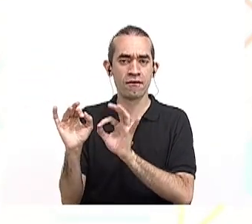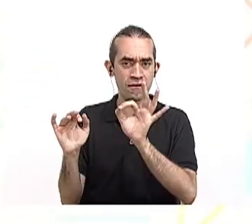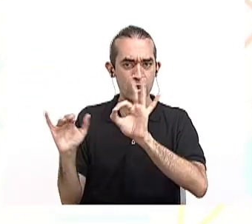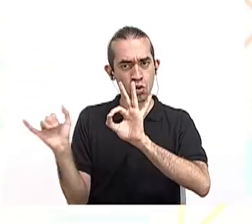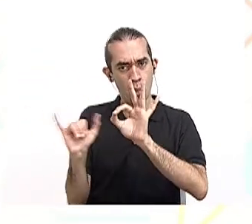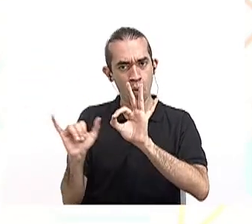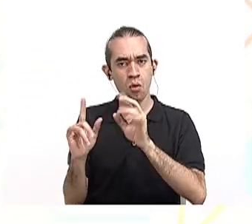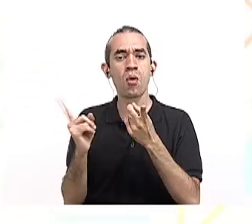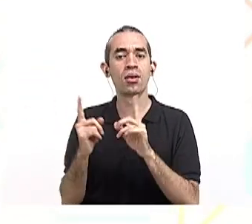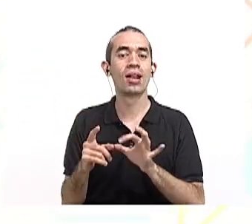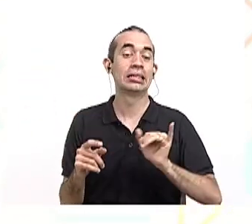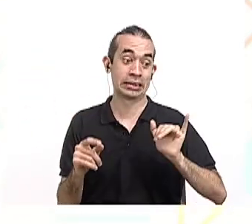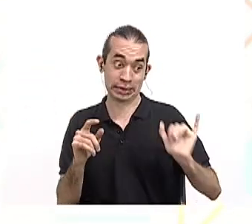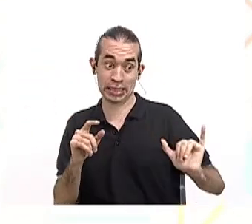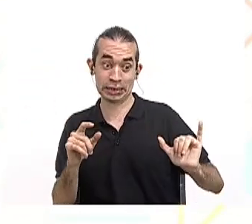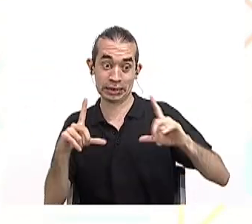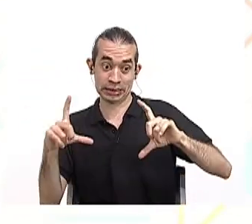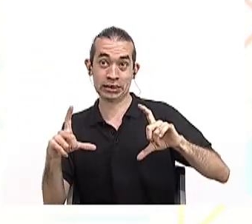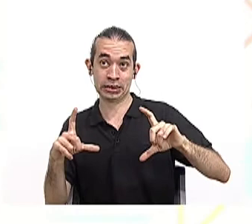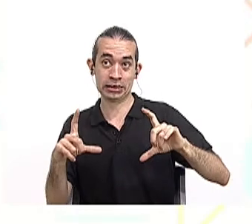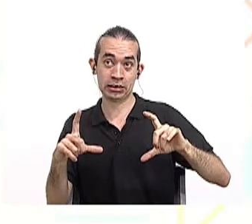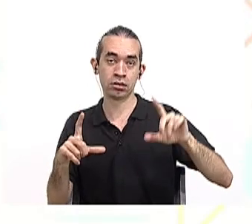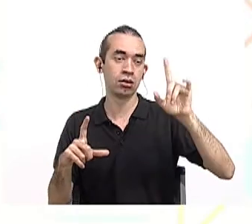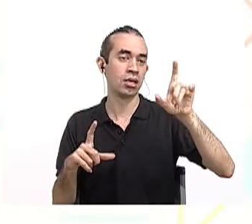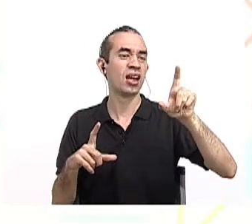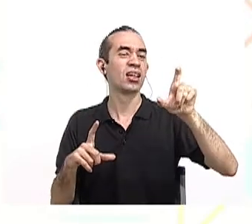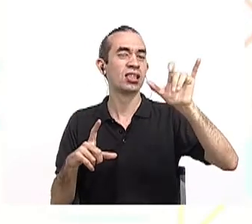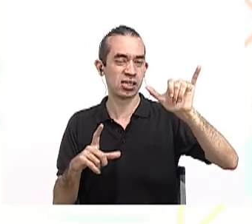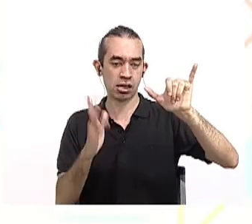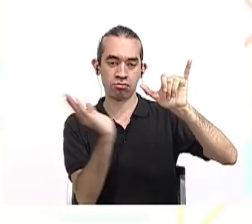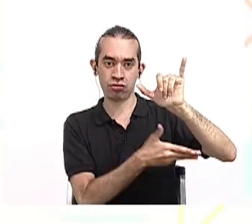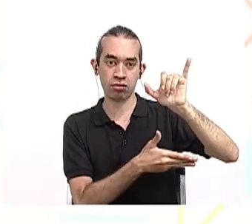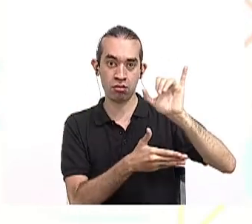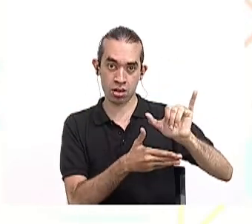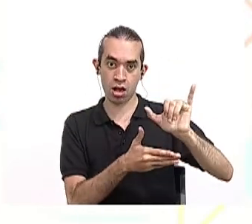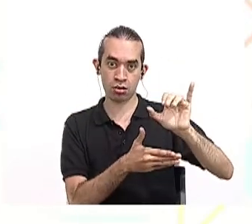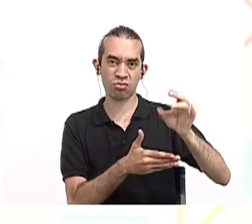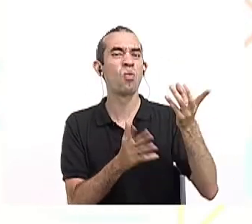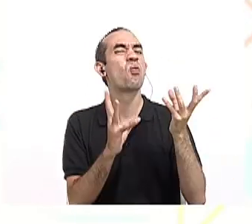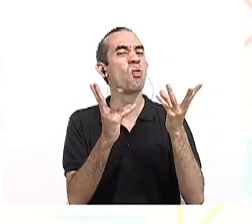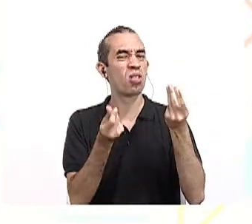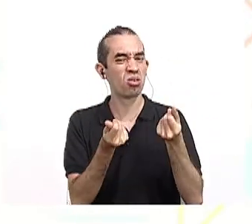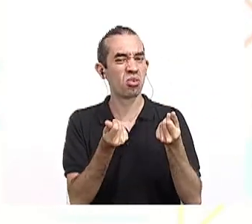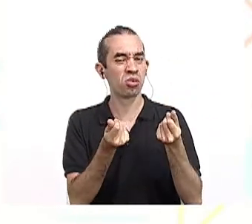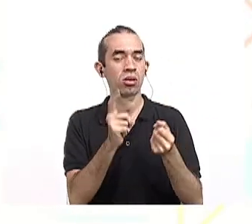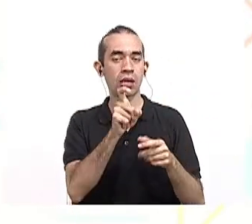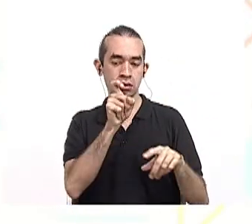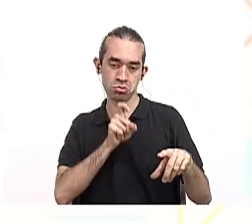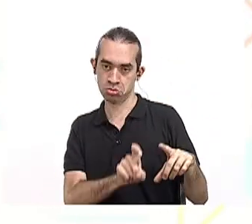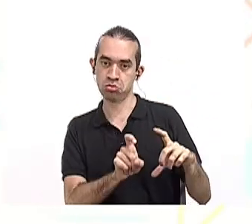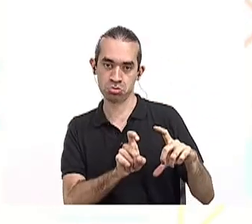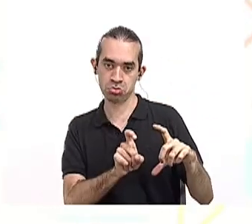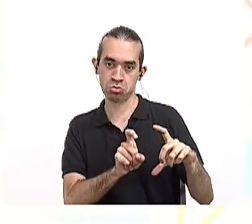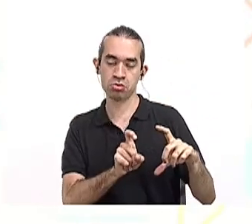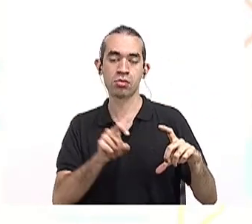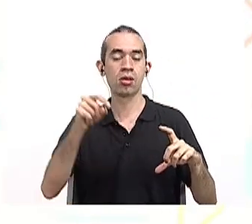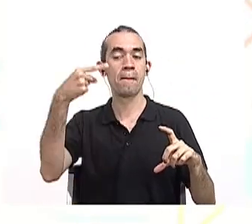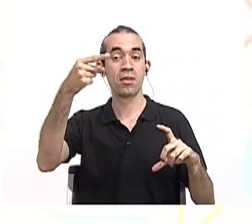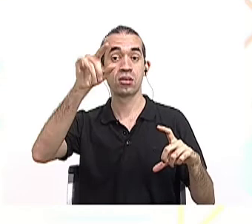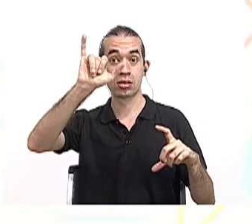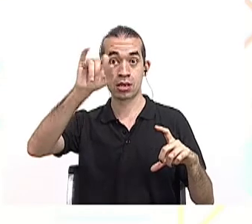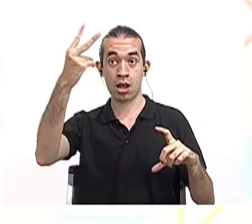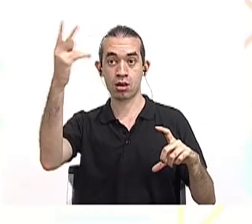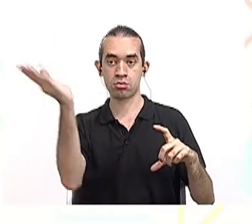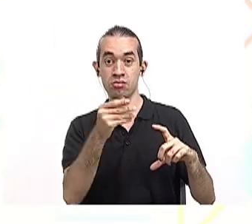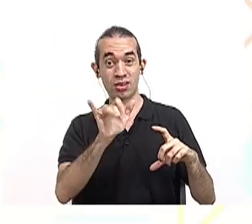corresponde a y al dividir xy entre y, obtenemos x, y menos y a la 2